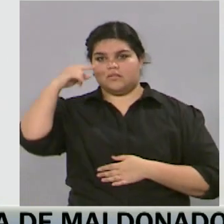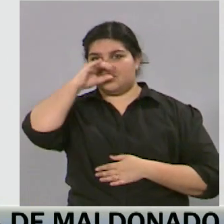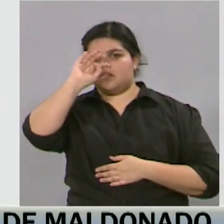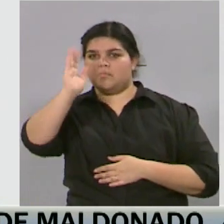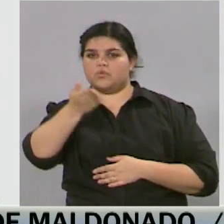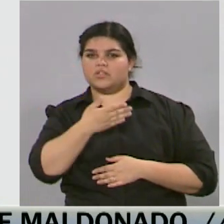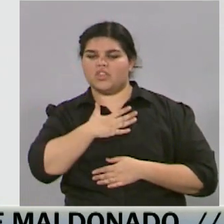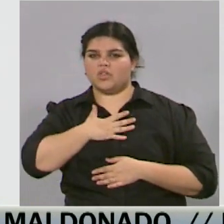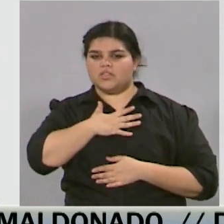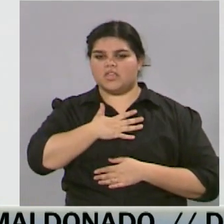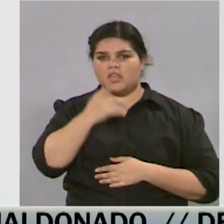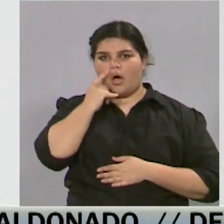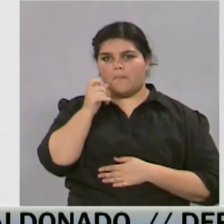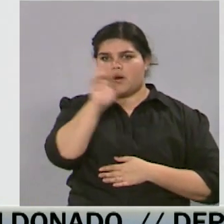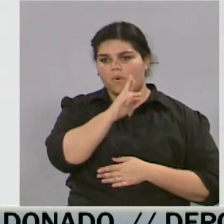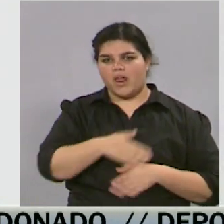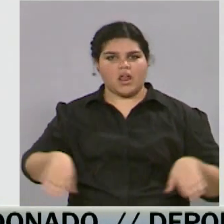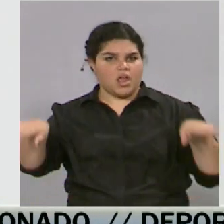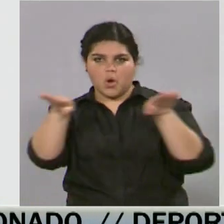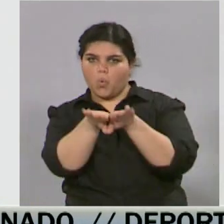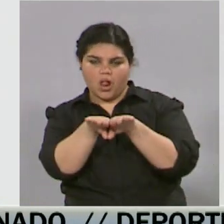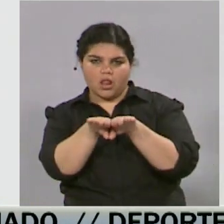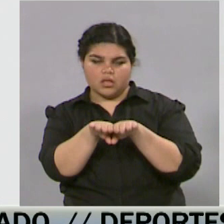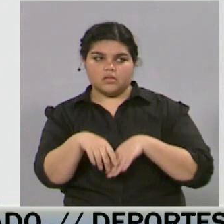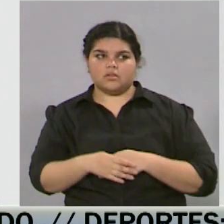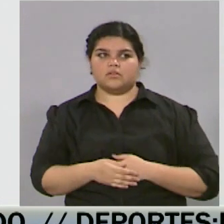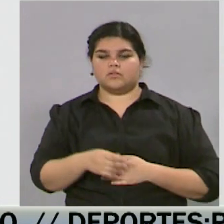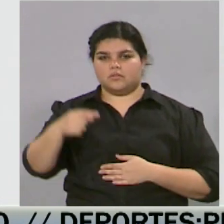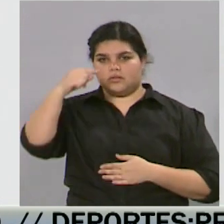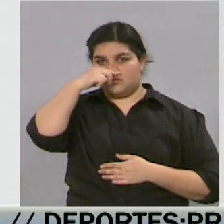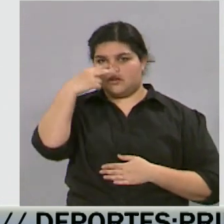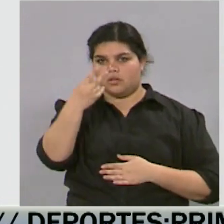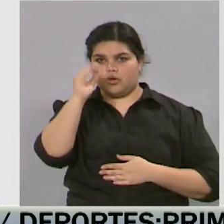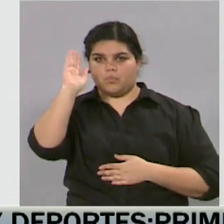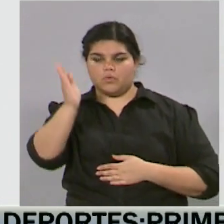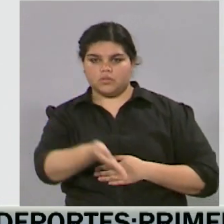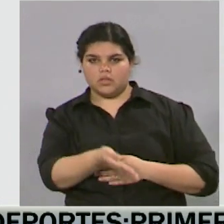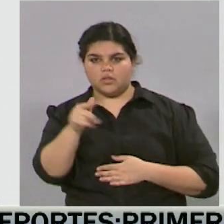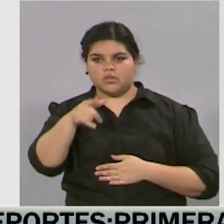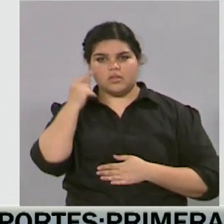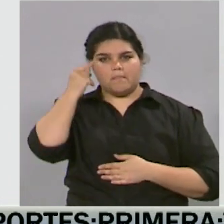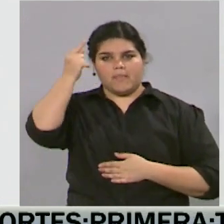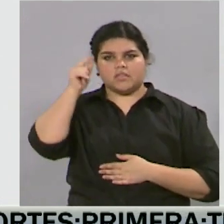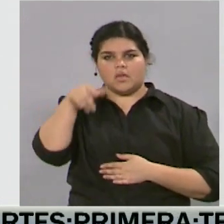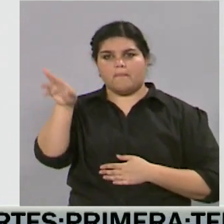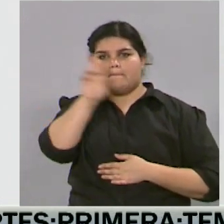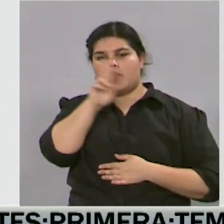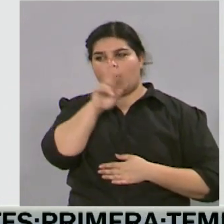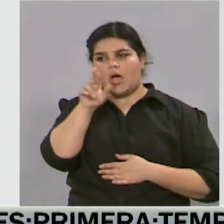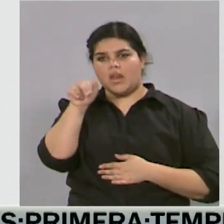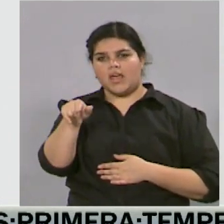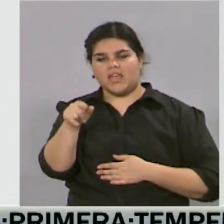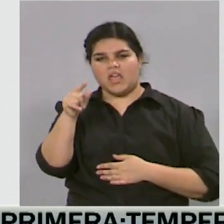valora por igual a mujeres y a hombres. Sí. Y el 72% cree que las mujeres aportan una visión diferente para la resolución